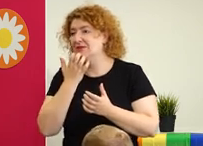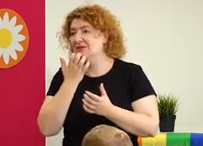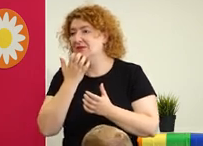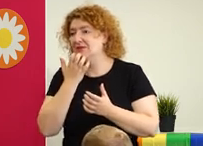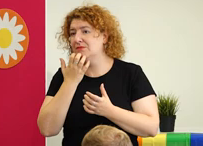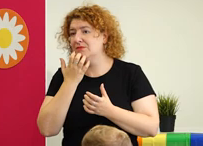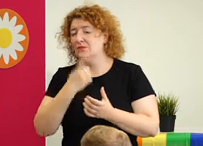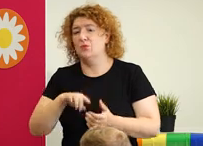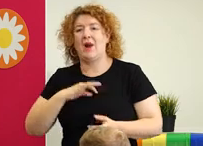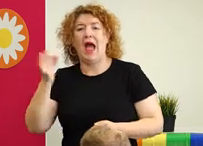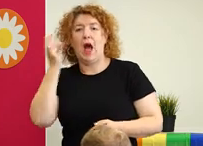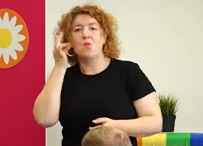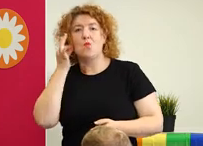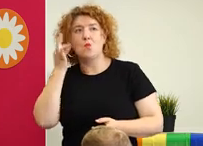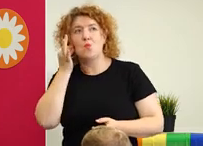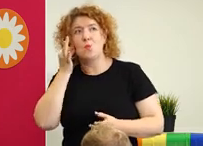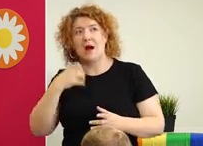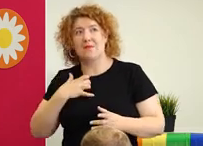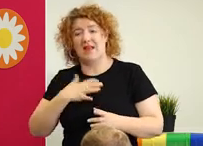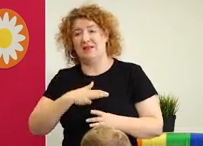llevar una mujer a mi